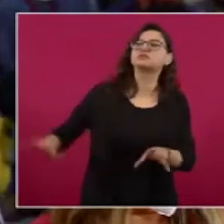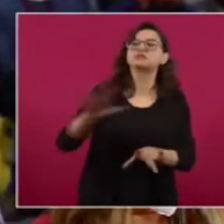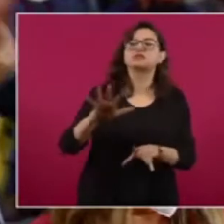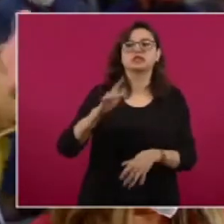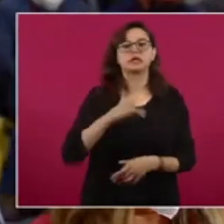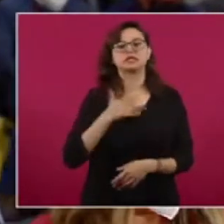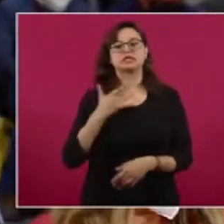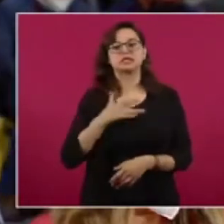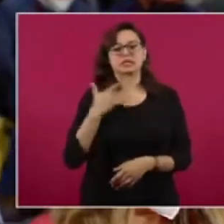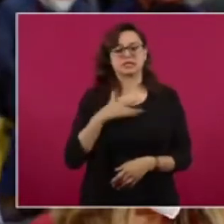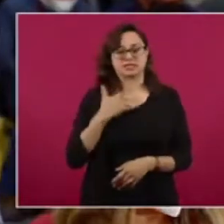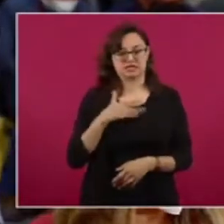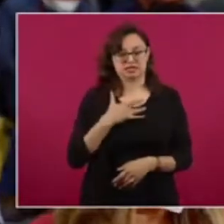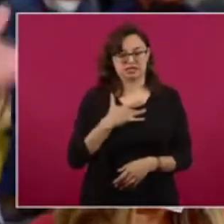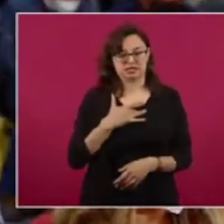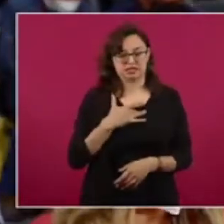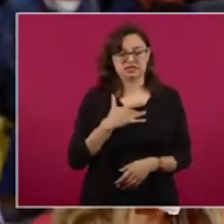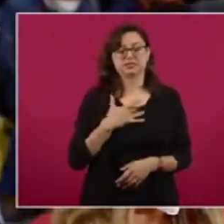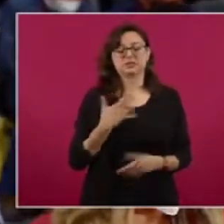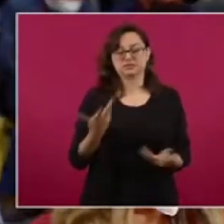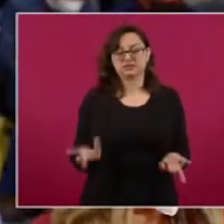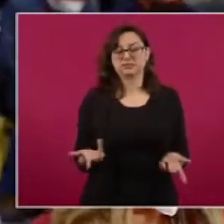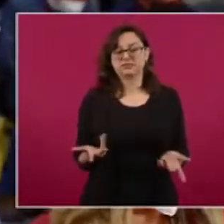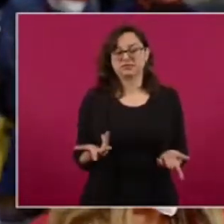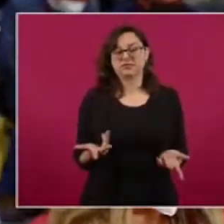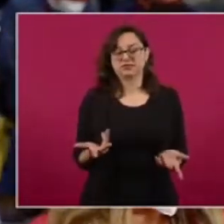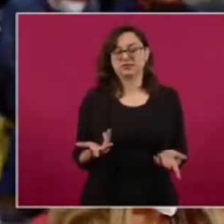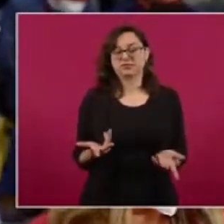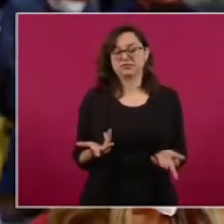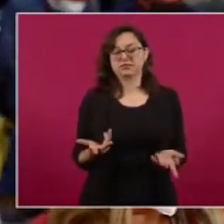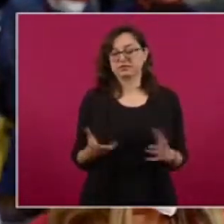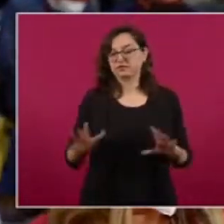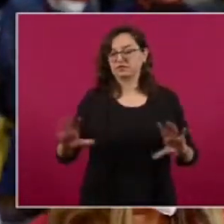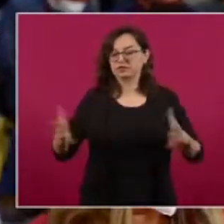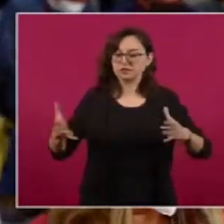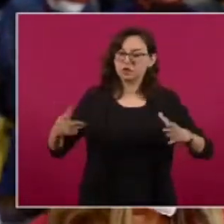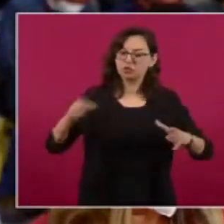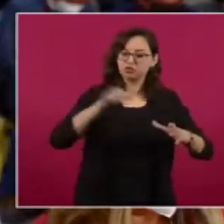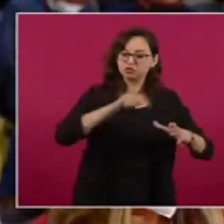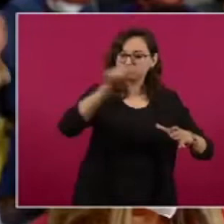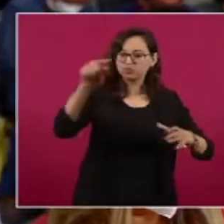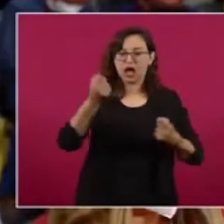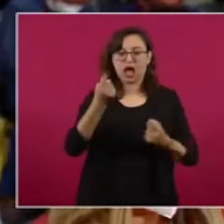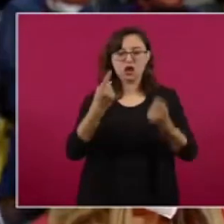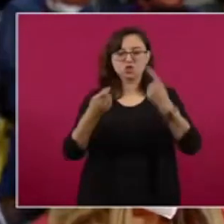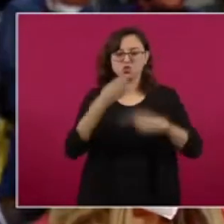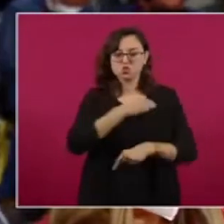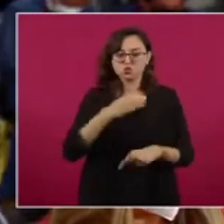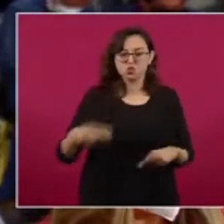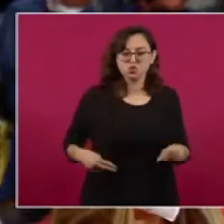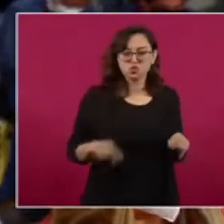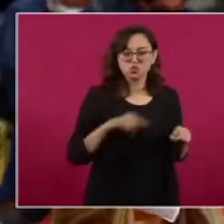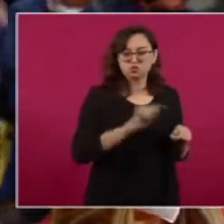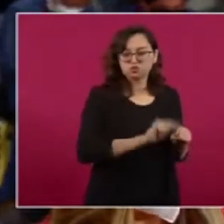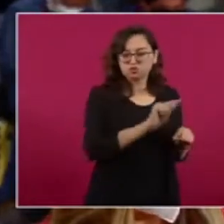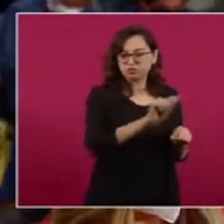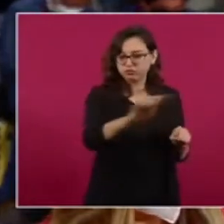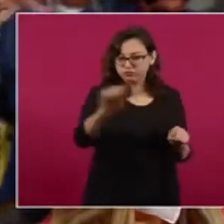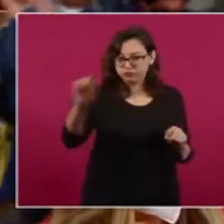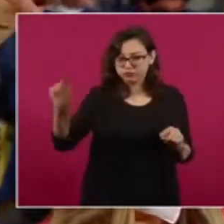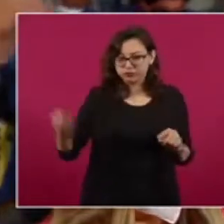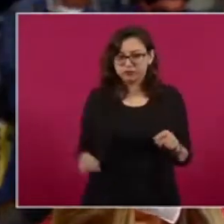son parte del PRIANREDE, así los vamos a llamar. Estos personajes han estado haciendo un